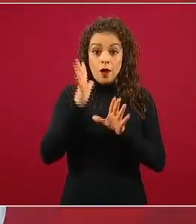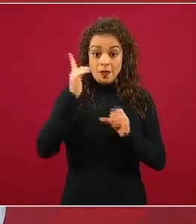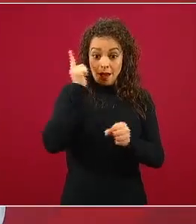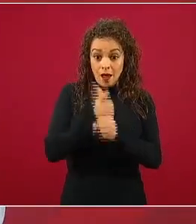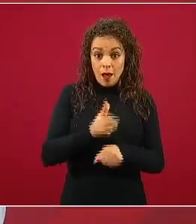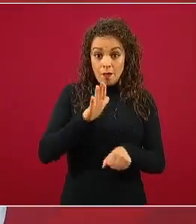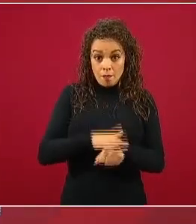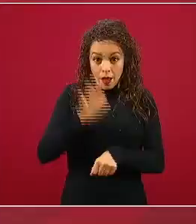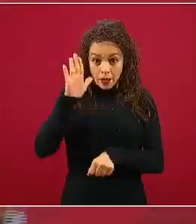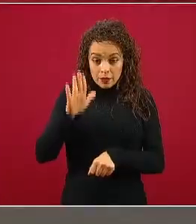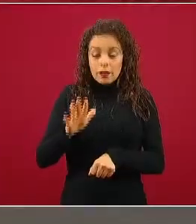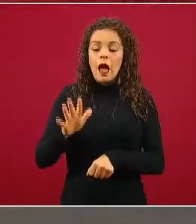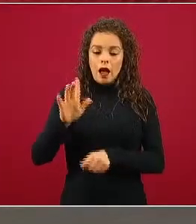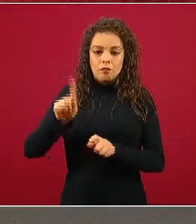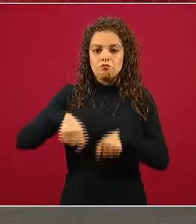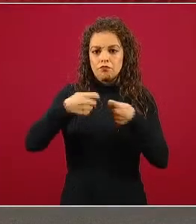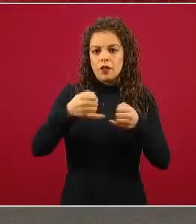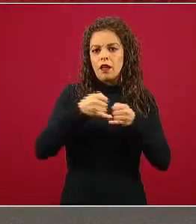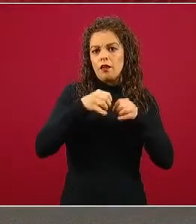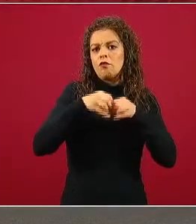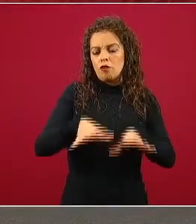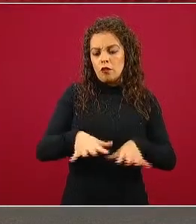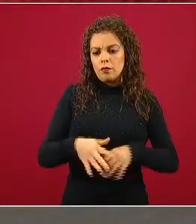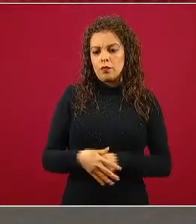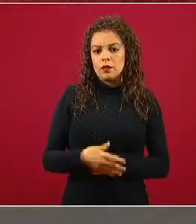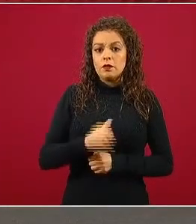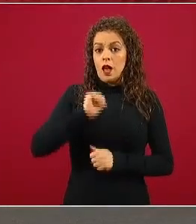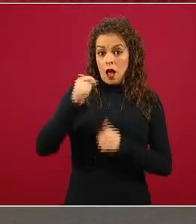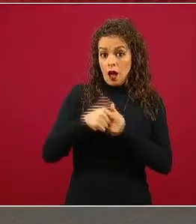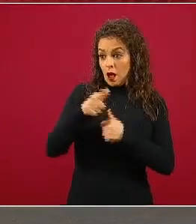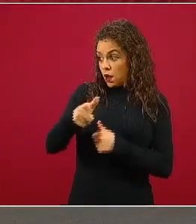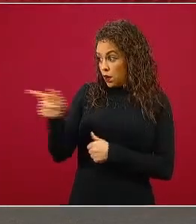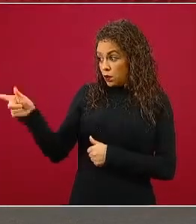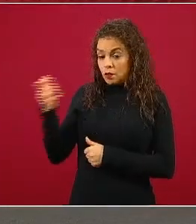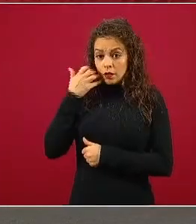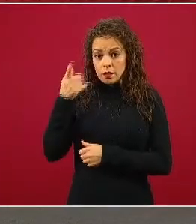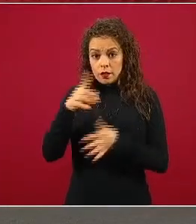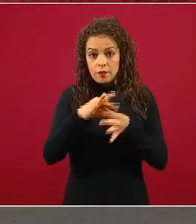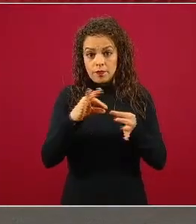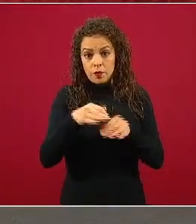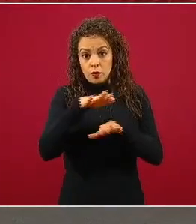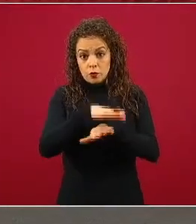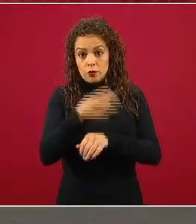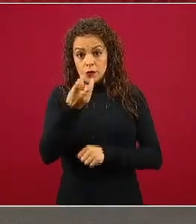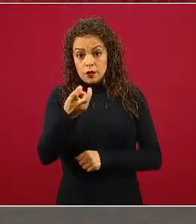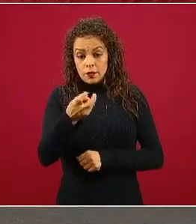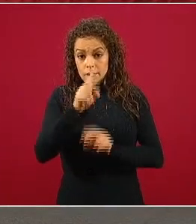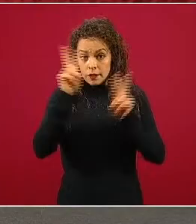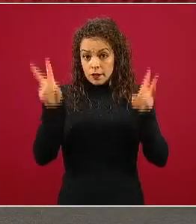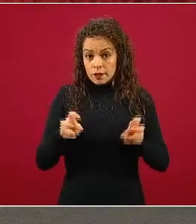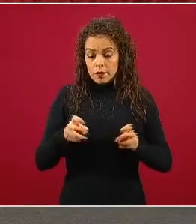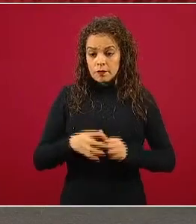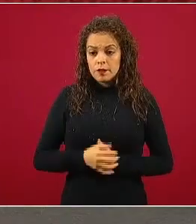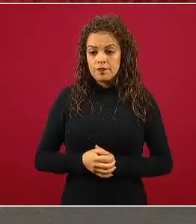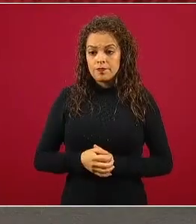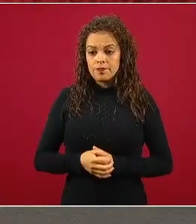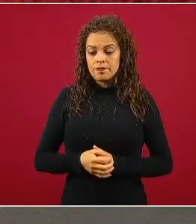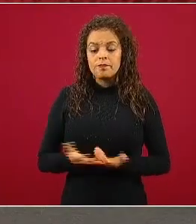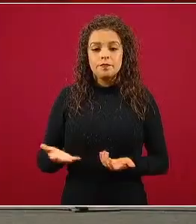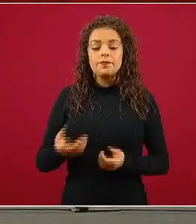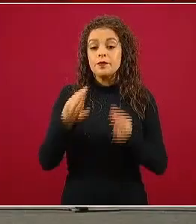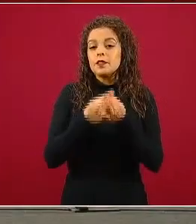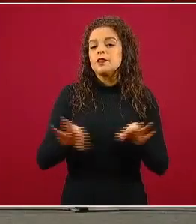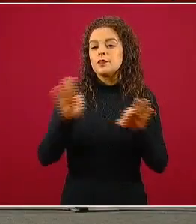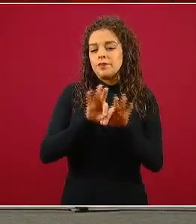lo transmitimos. No sé si quieren comentar sobre este tema de términos. ¿No? Lo que decía de la apertura es importante. Bueno, aquí